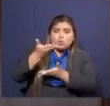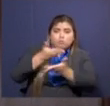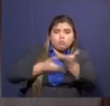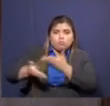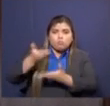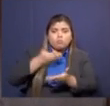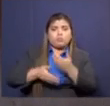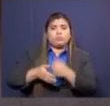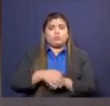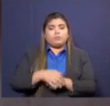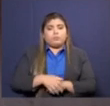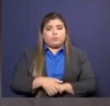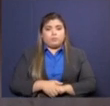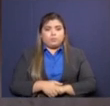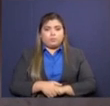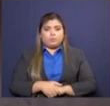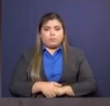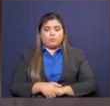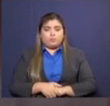cosecha de agua